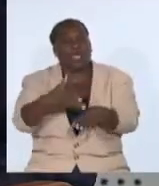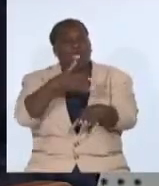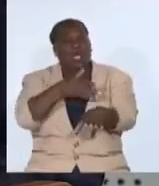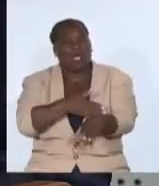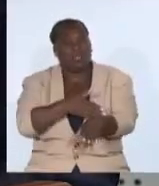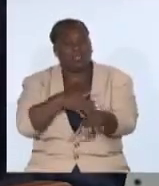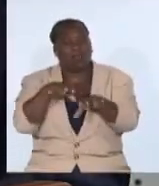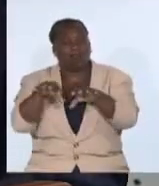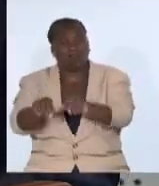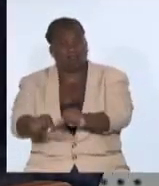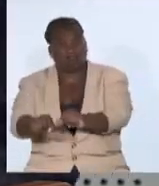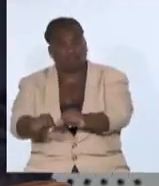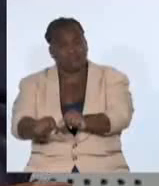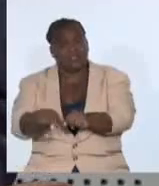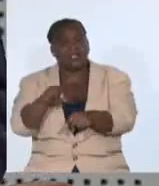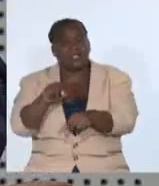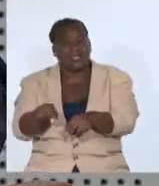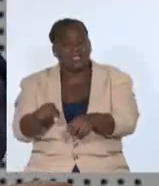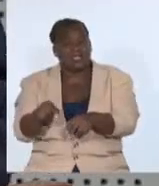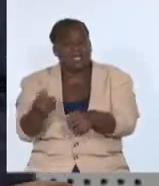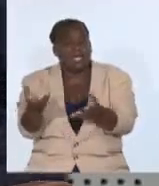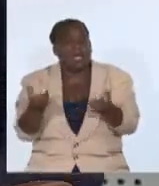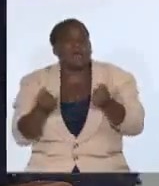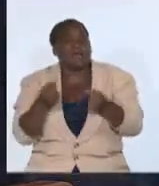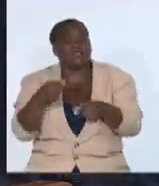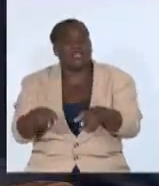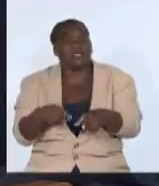colonización y el saqueo empobrecieran